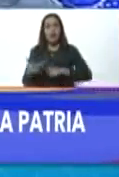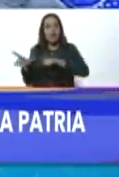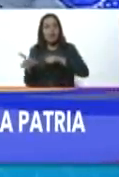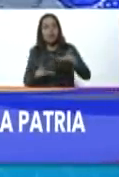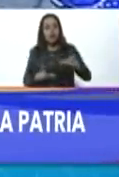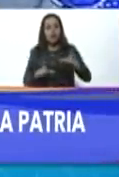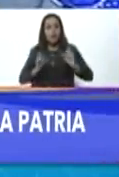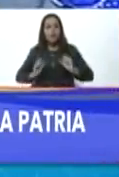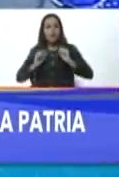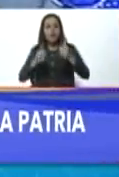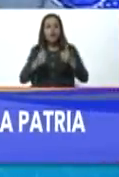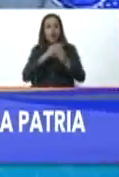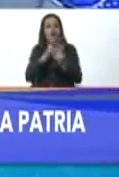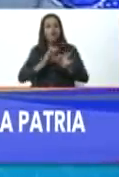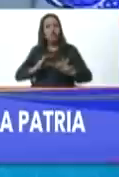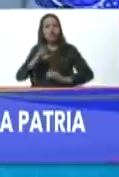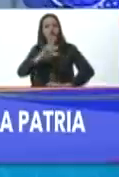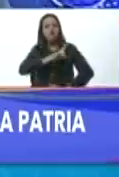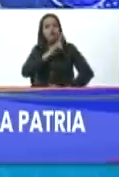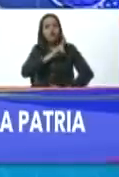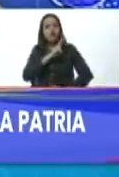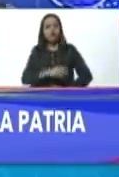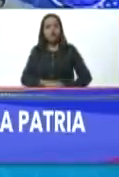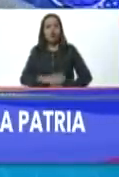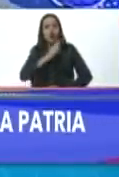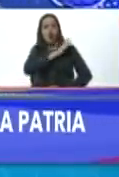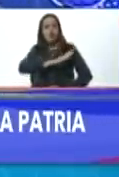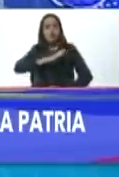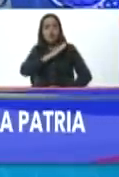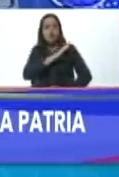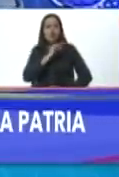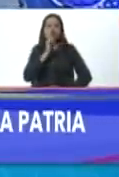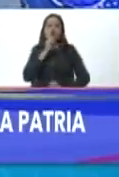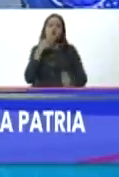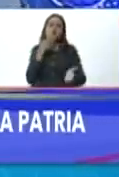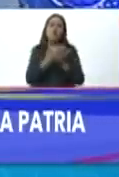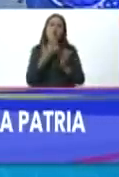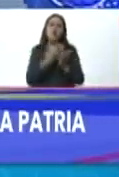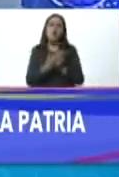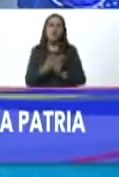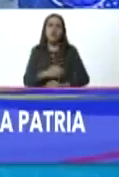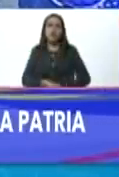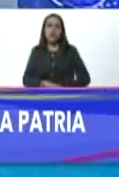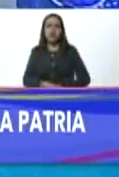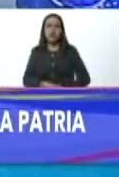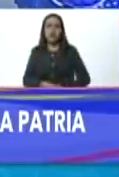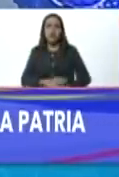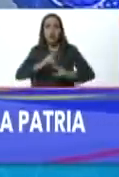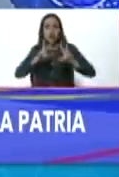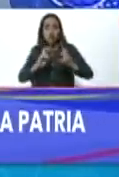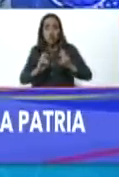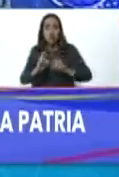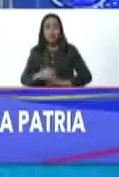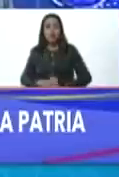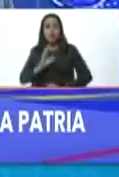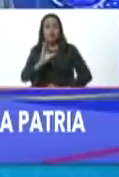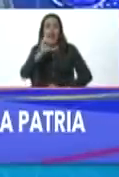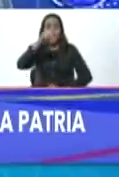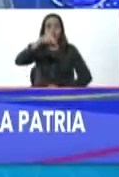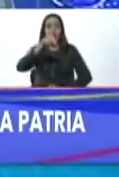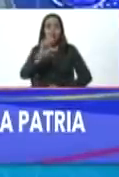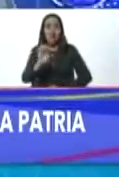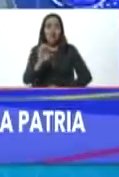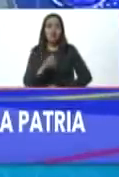definitivamente y de manera oficial el comité de postulaciones para un nuevo Consejo Nacional